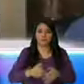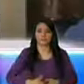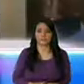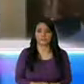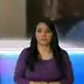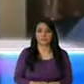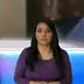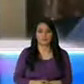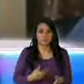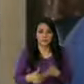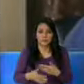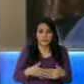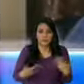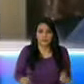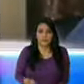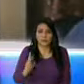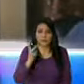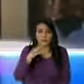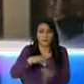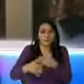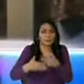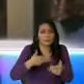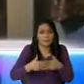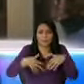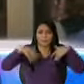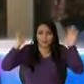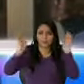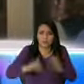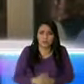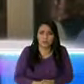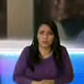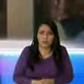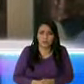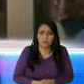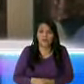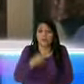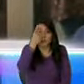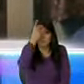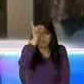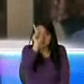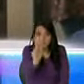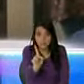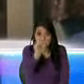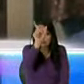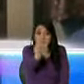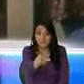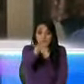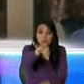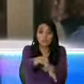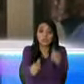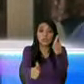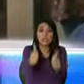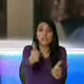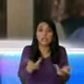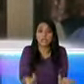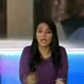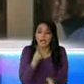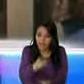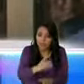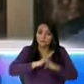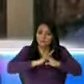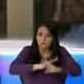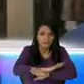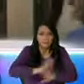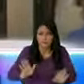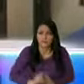nos importa que ya no estemos en la segunda vuelta, lo que importa es cuál fue la voluntad soberana en las urnas y que eso se refleje. De manera